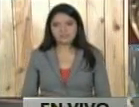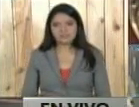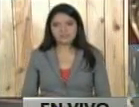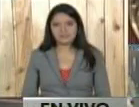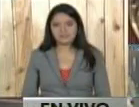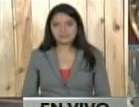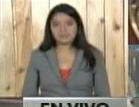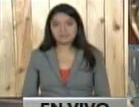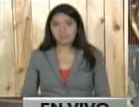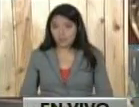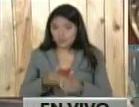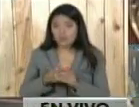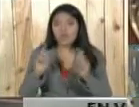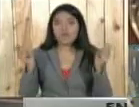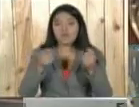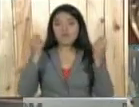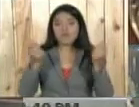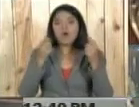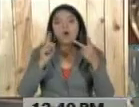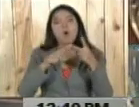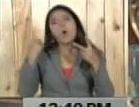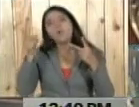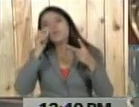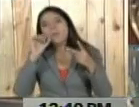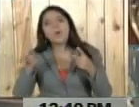dirigió estas campañas. Un señor llamado Juan